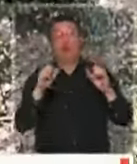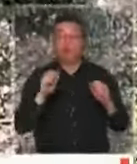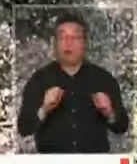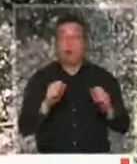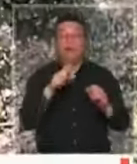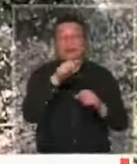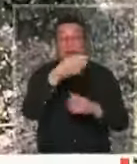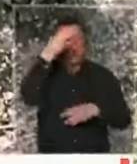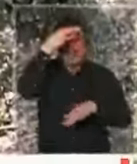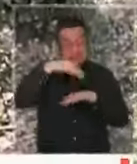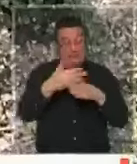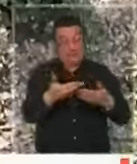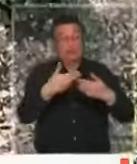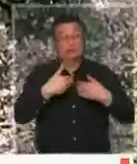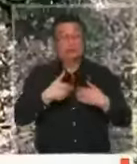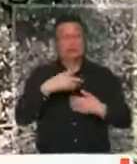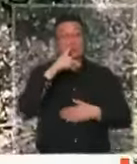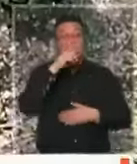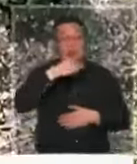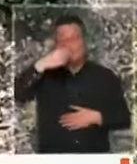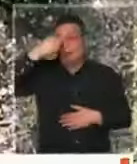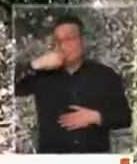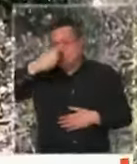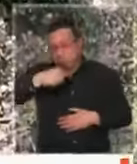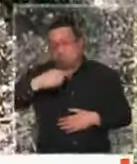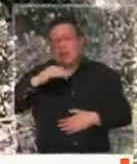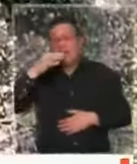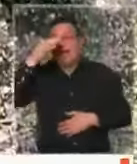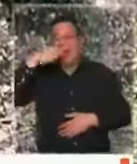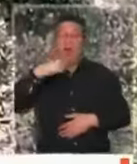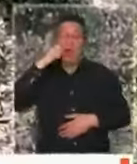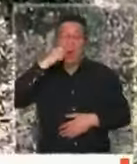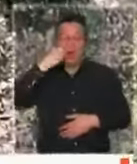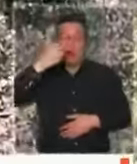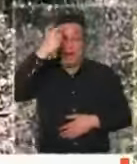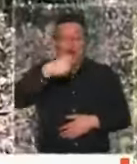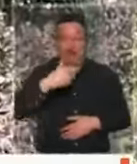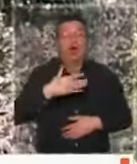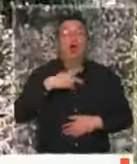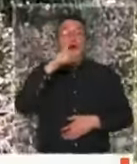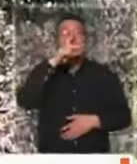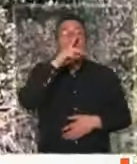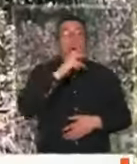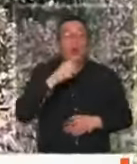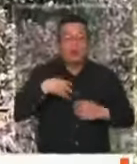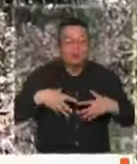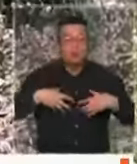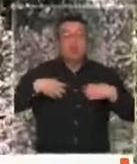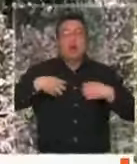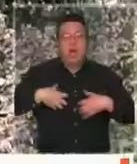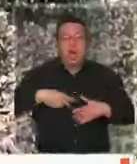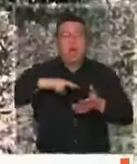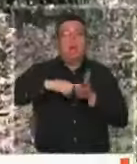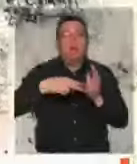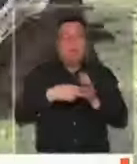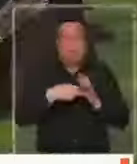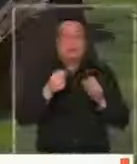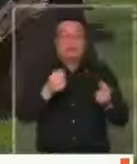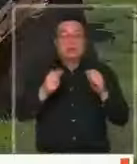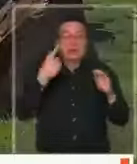produce lo que se conoce como la psitacosis en humanos, en donde se presenta con sinología respiratoria, sinología